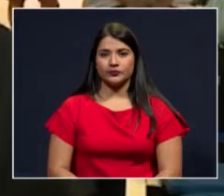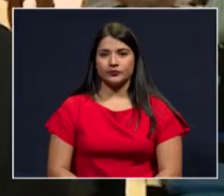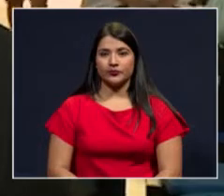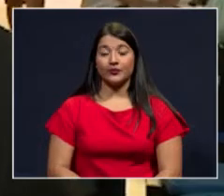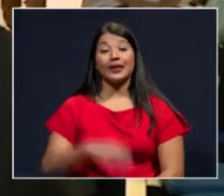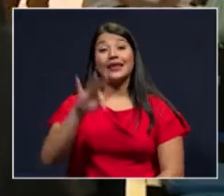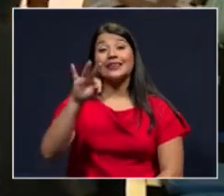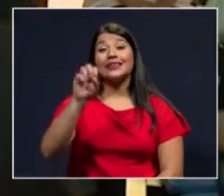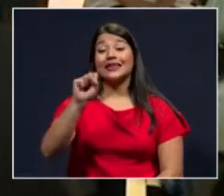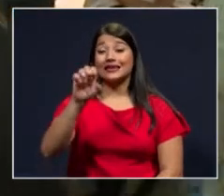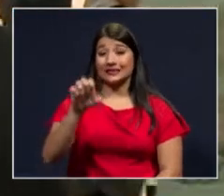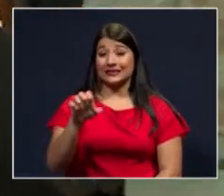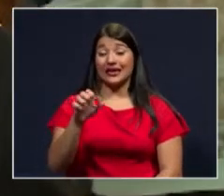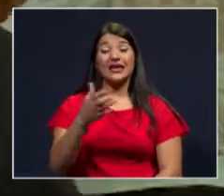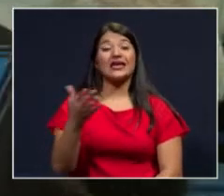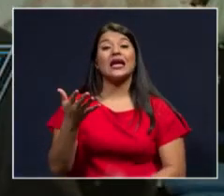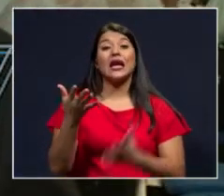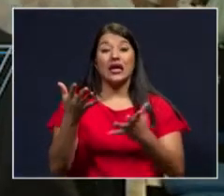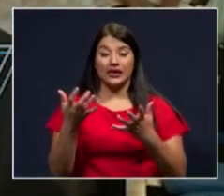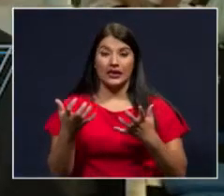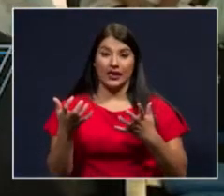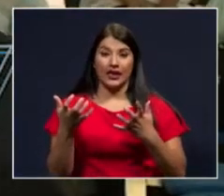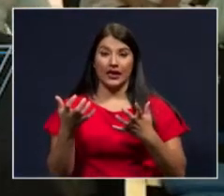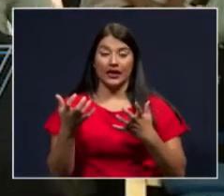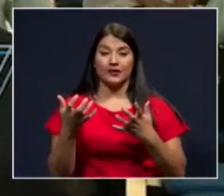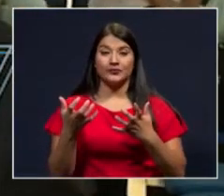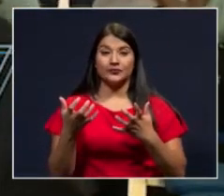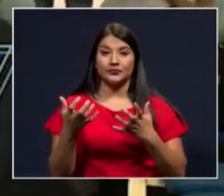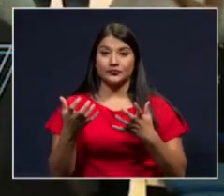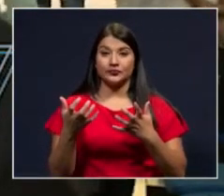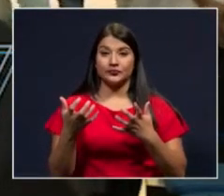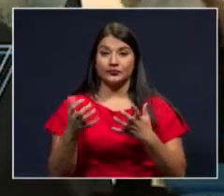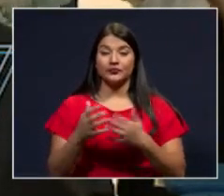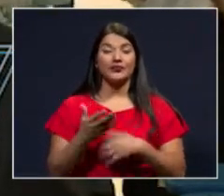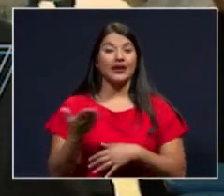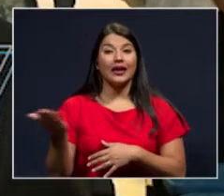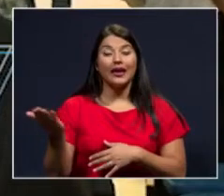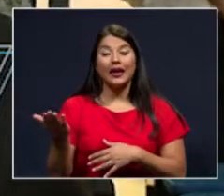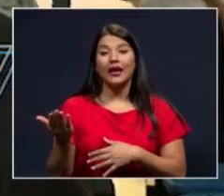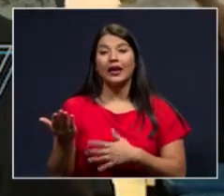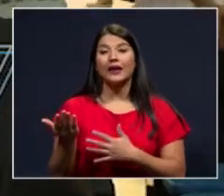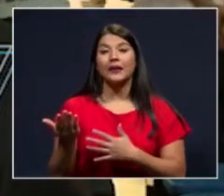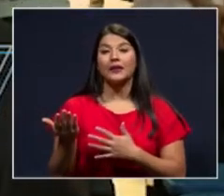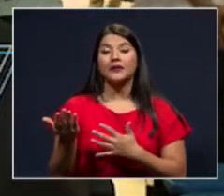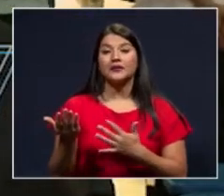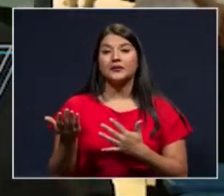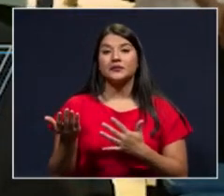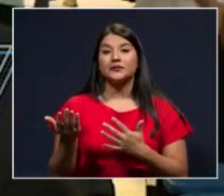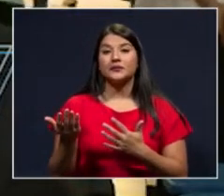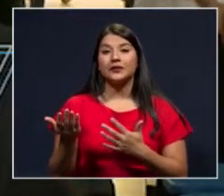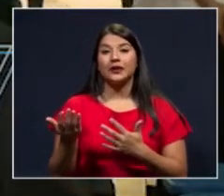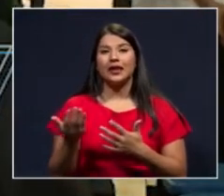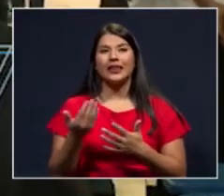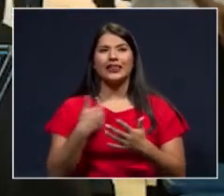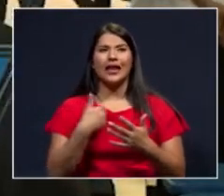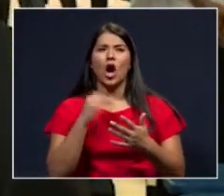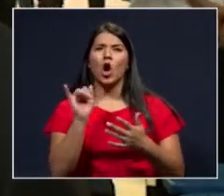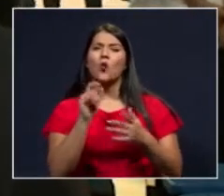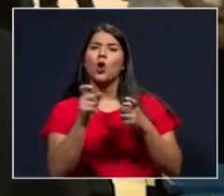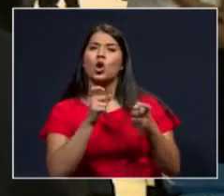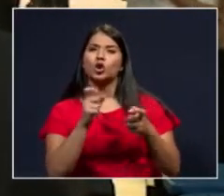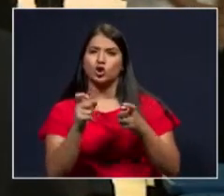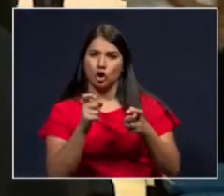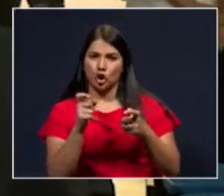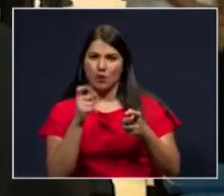El tribunal lo que ha pretendido y lo que pretende es propiamente que haya una regularización para